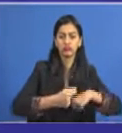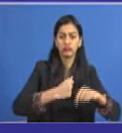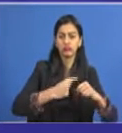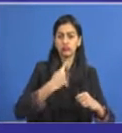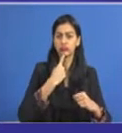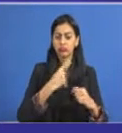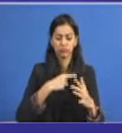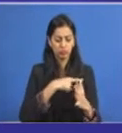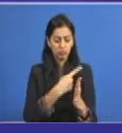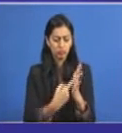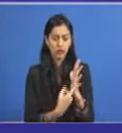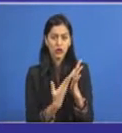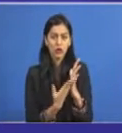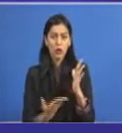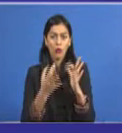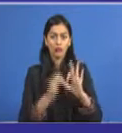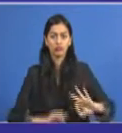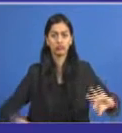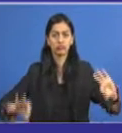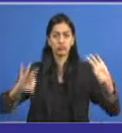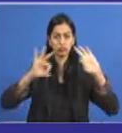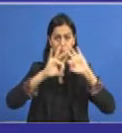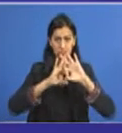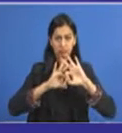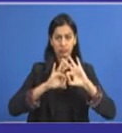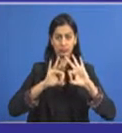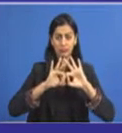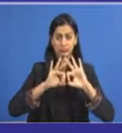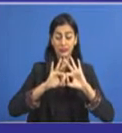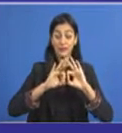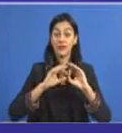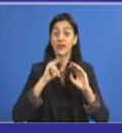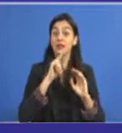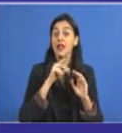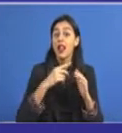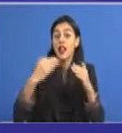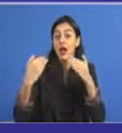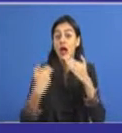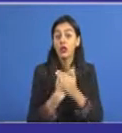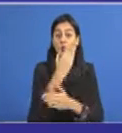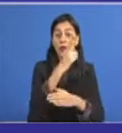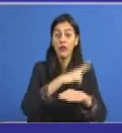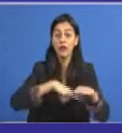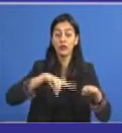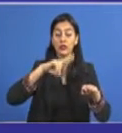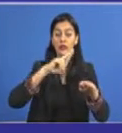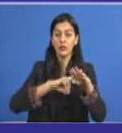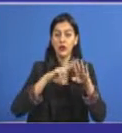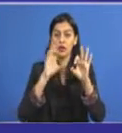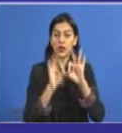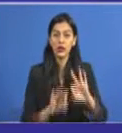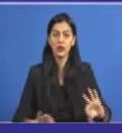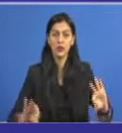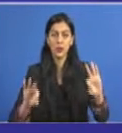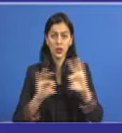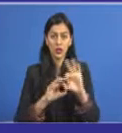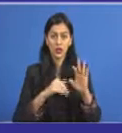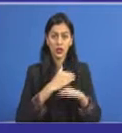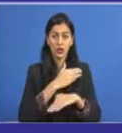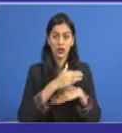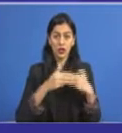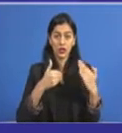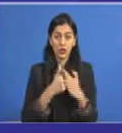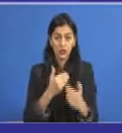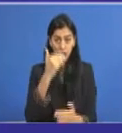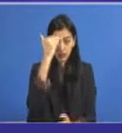serie de aspectos importantes relacionados a la nueva normalidad. Y es importante que todos sepamos que mientras